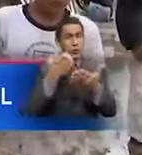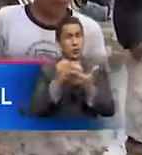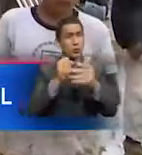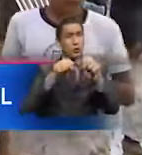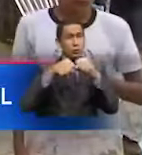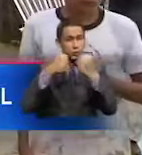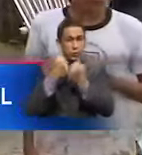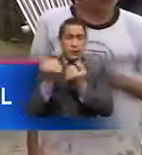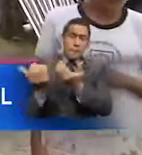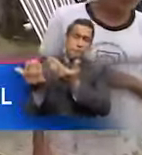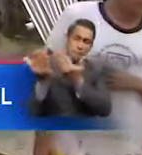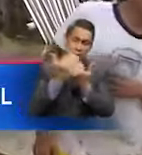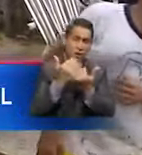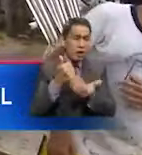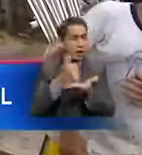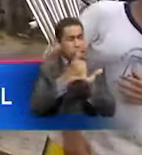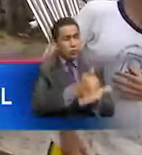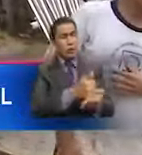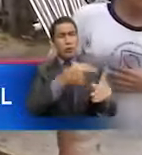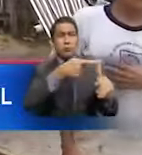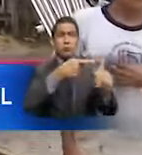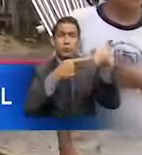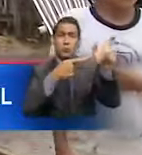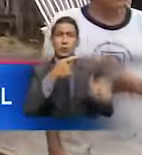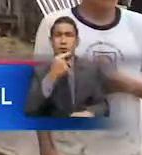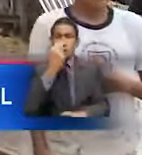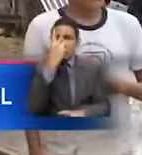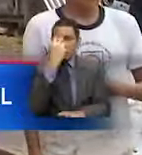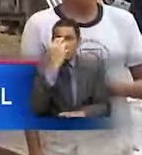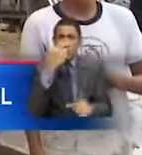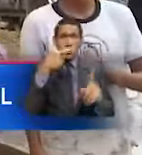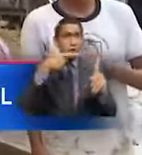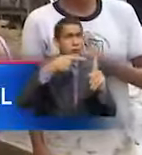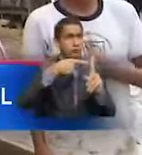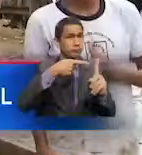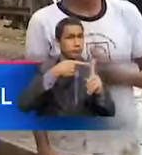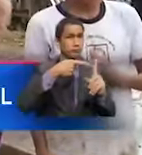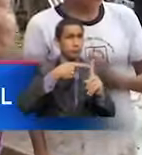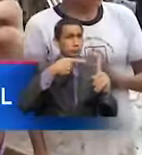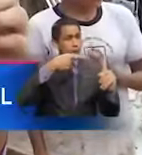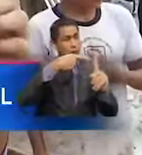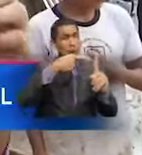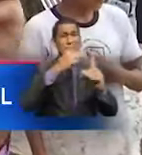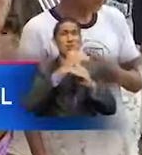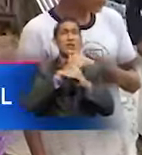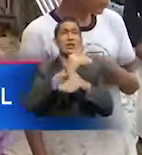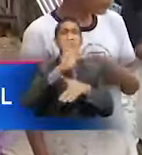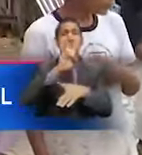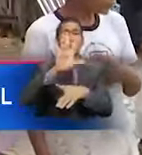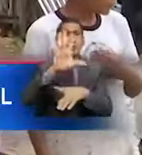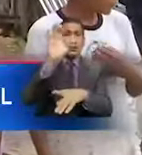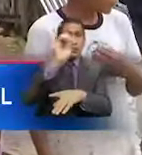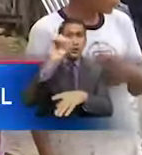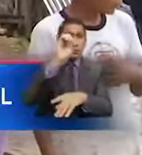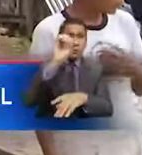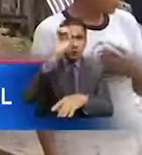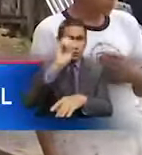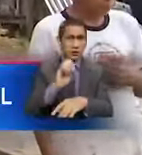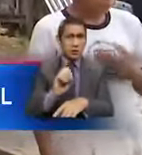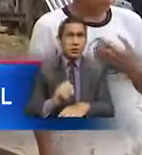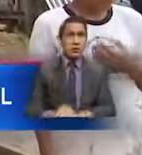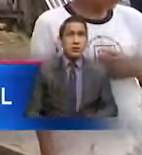apersonar de esta ayuda prioritaria. Él tiene la discapacidad del 75% visual,